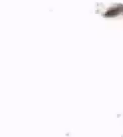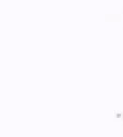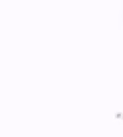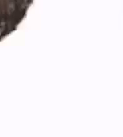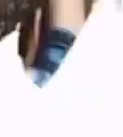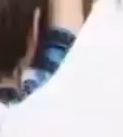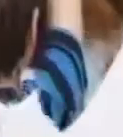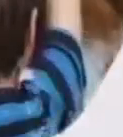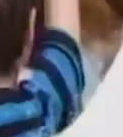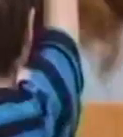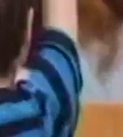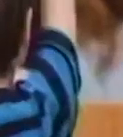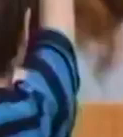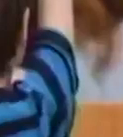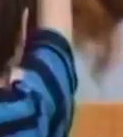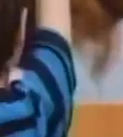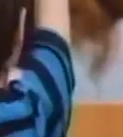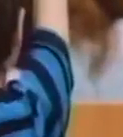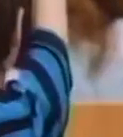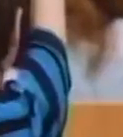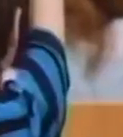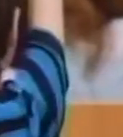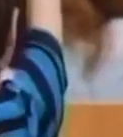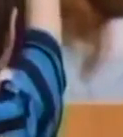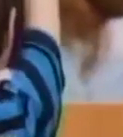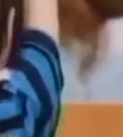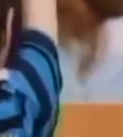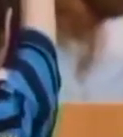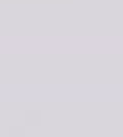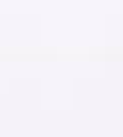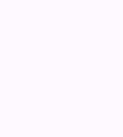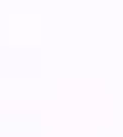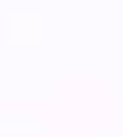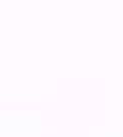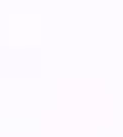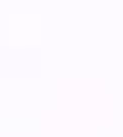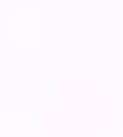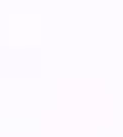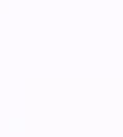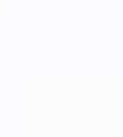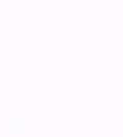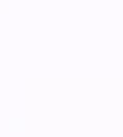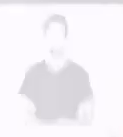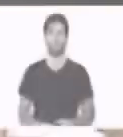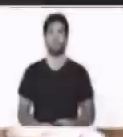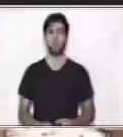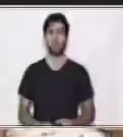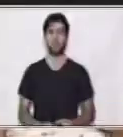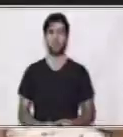A continuación, comunicación y lenguaje primero básico.